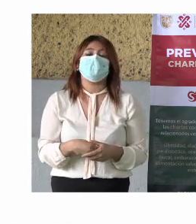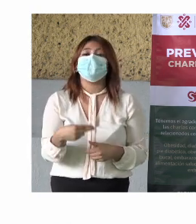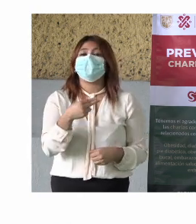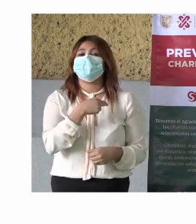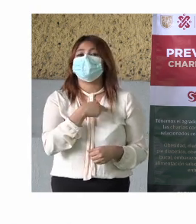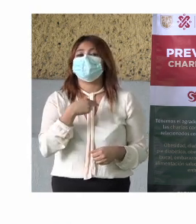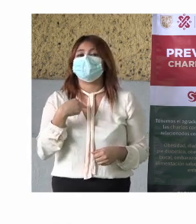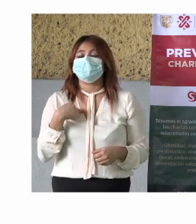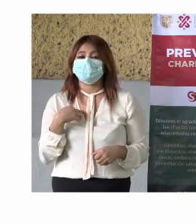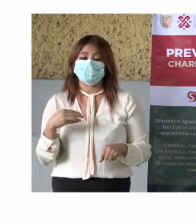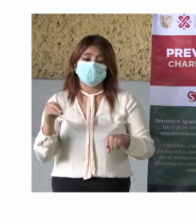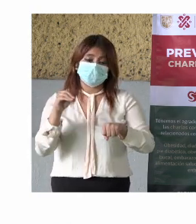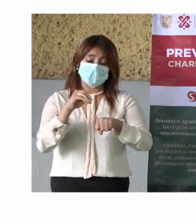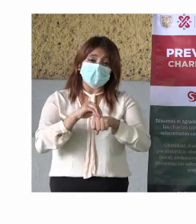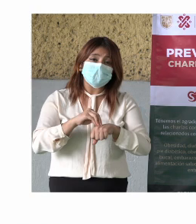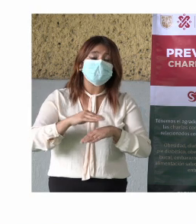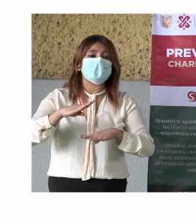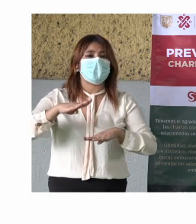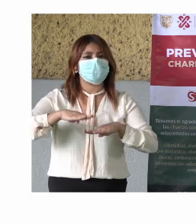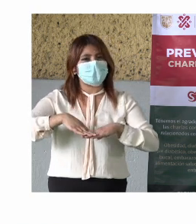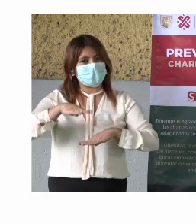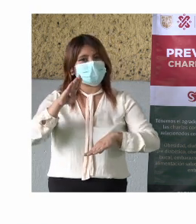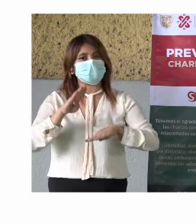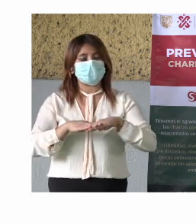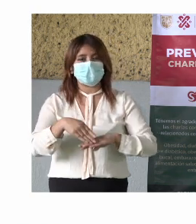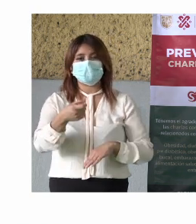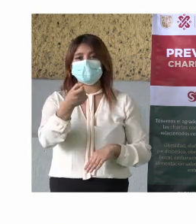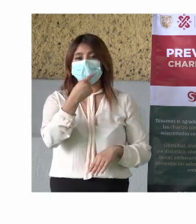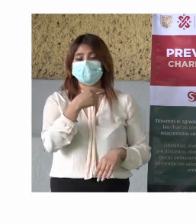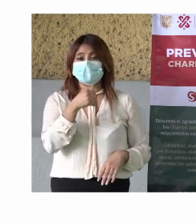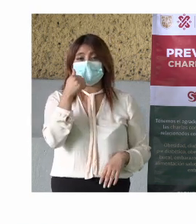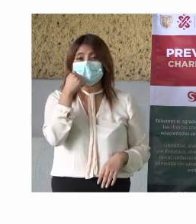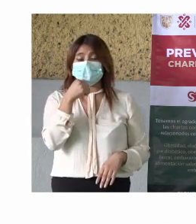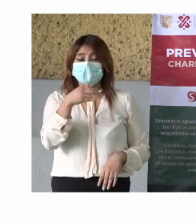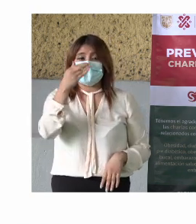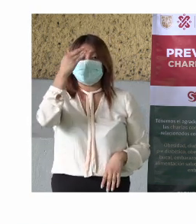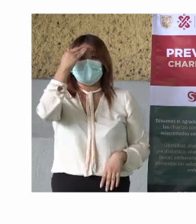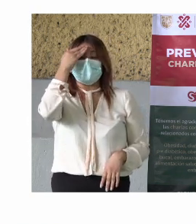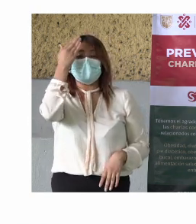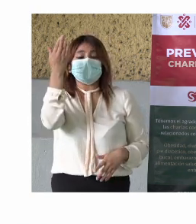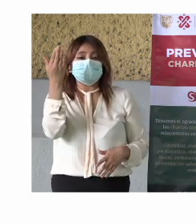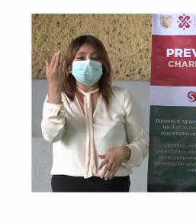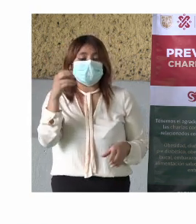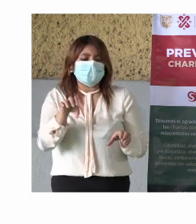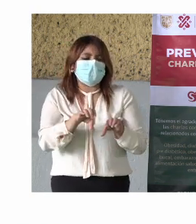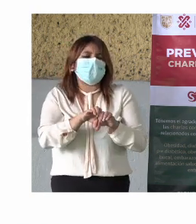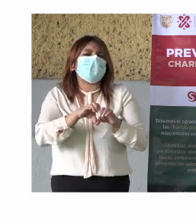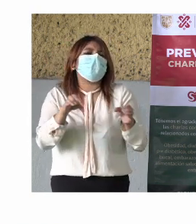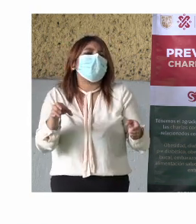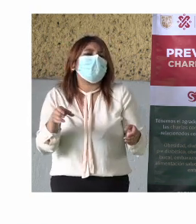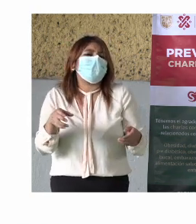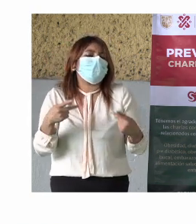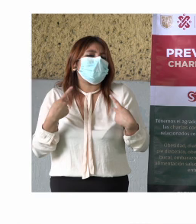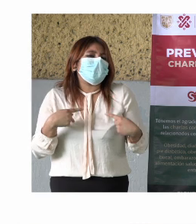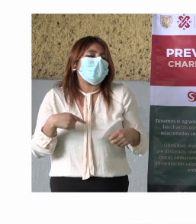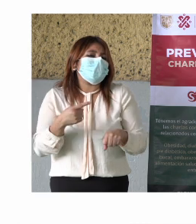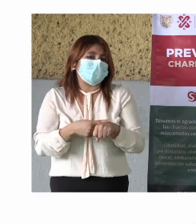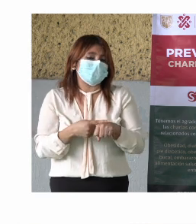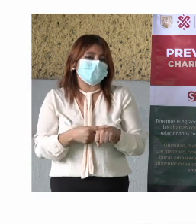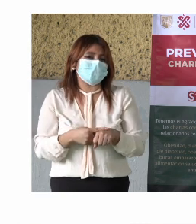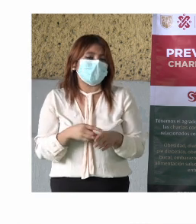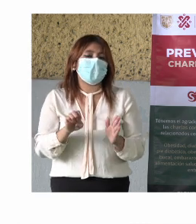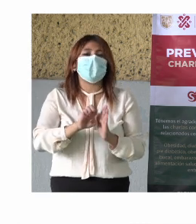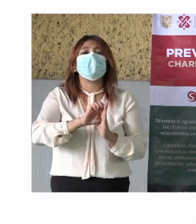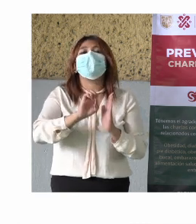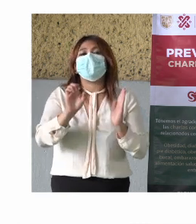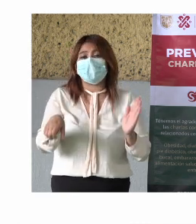un medicamento, consideramos siempre las características de los pacientes. Por ejemplo, un paciente que ya tenga daño